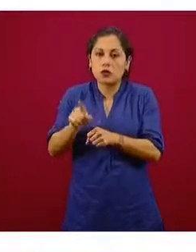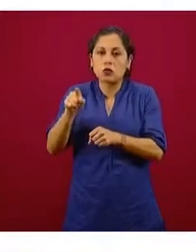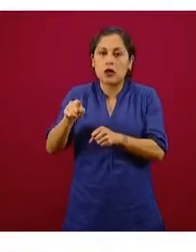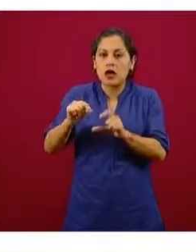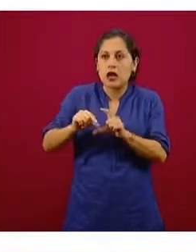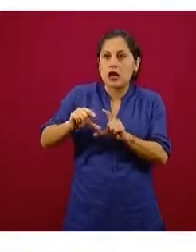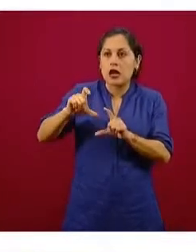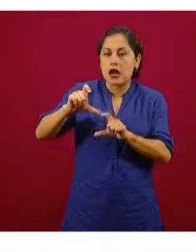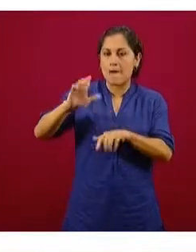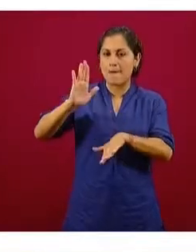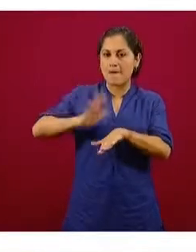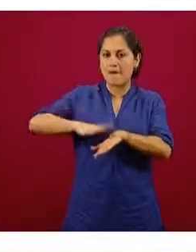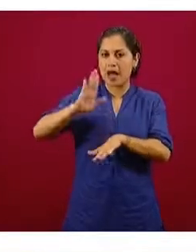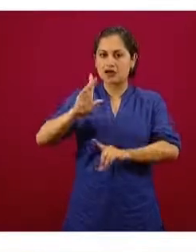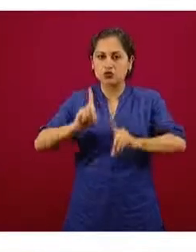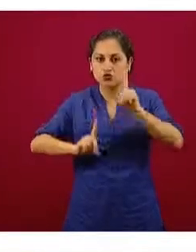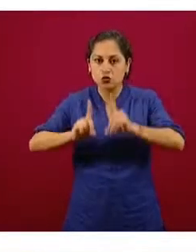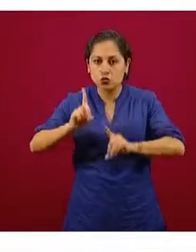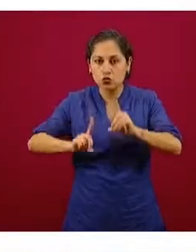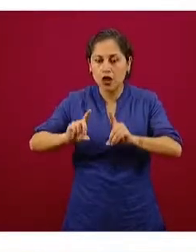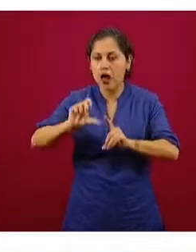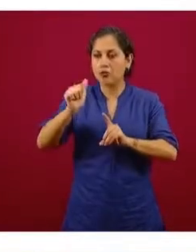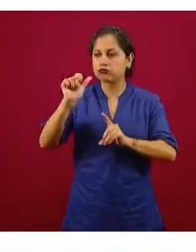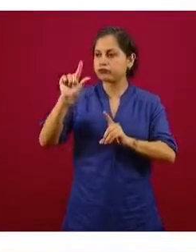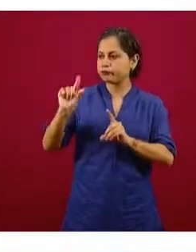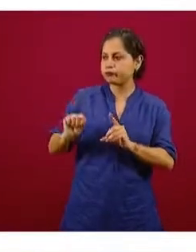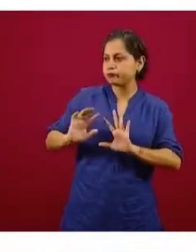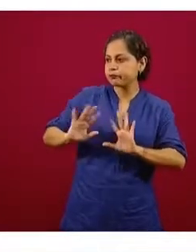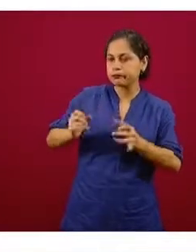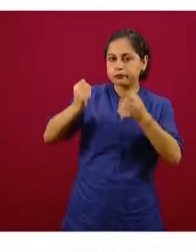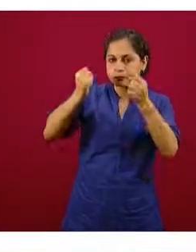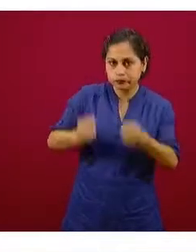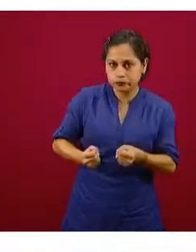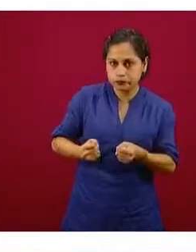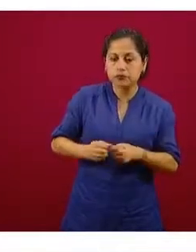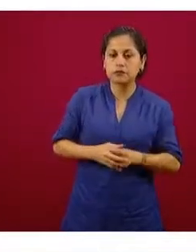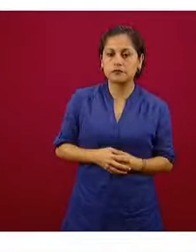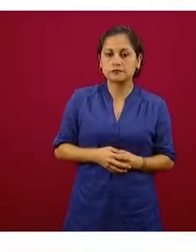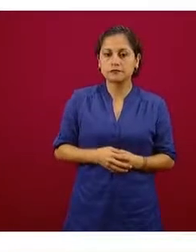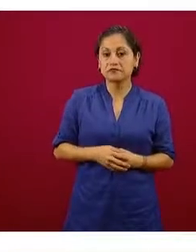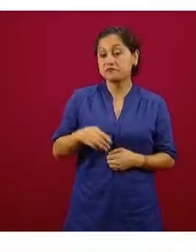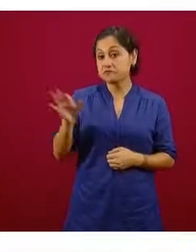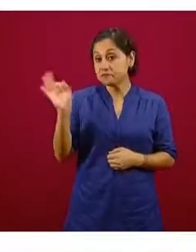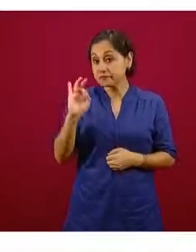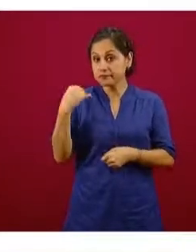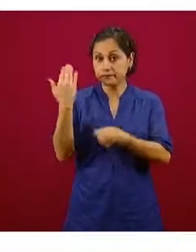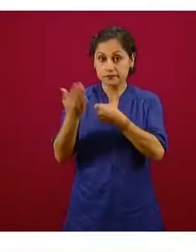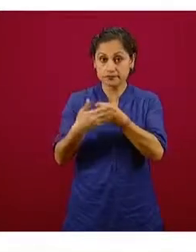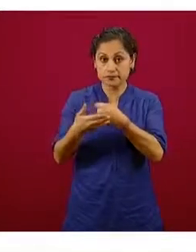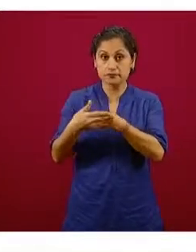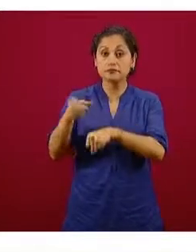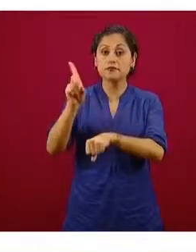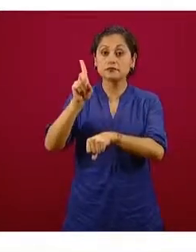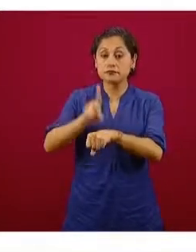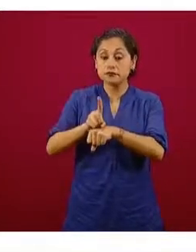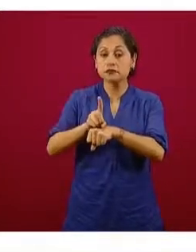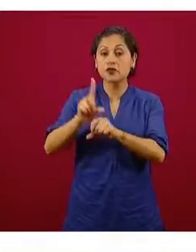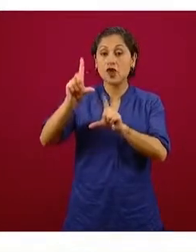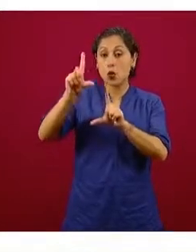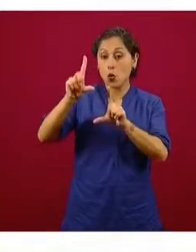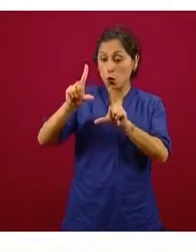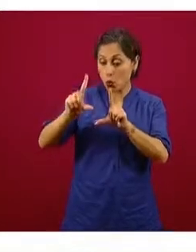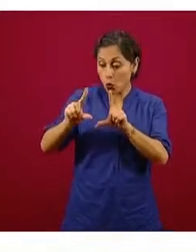mayor carga de casos sospechosos, esperando que en los siguientes días pues pueda en su momento disminuir